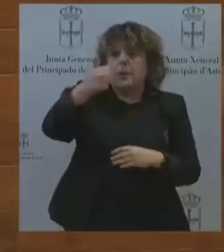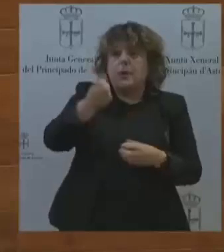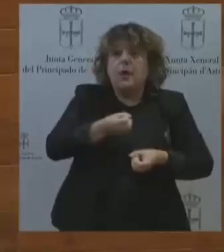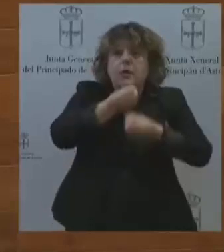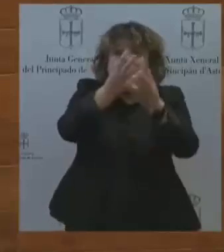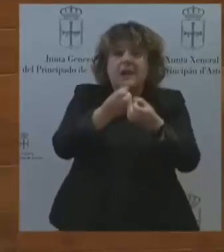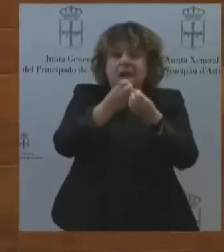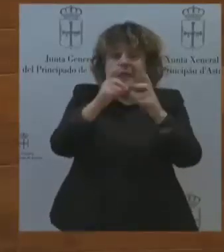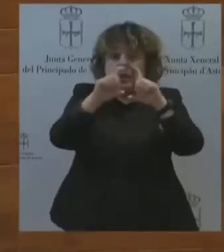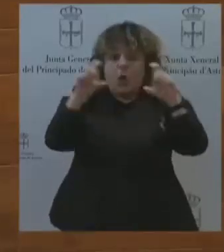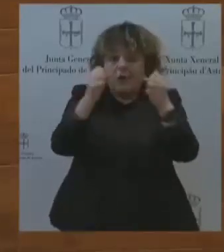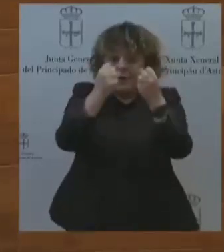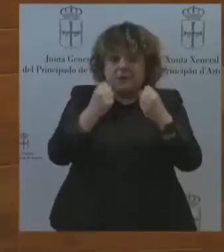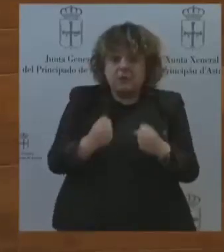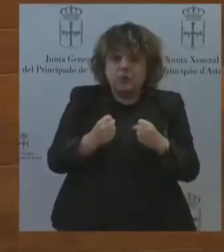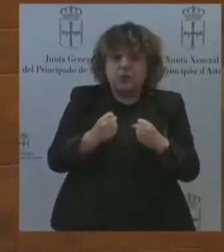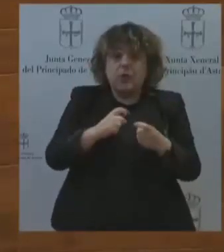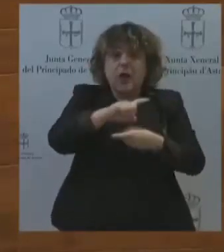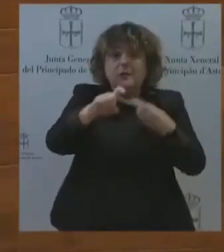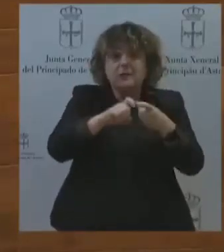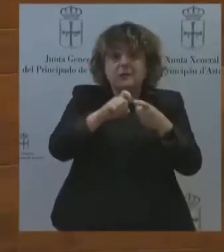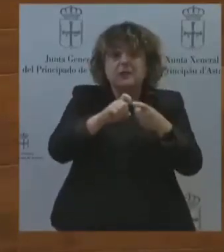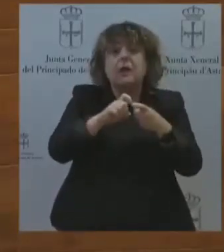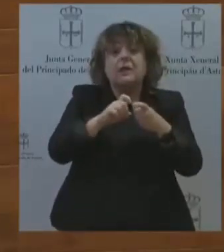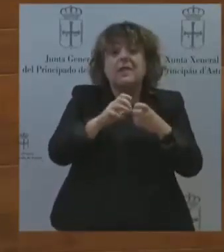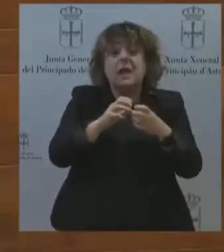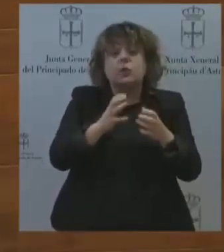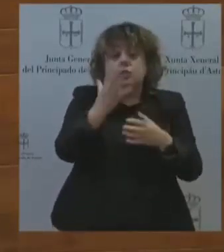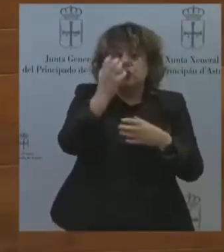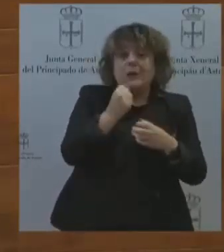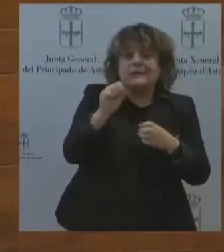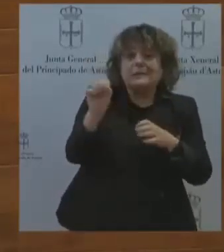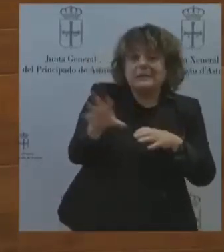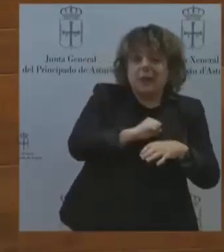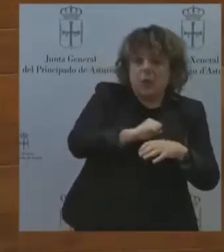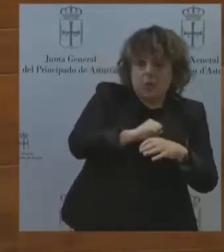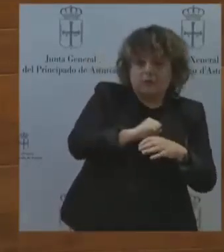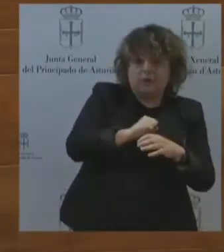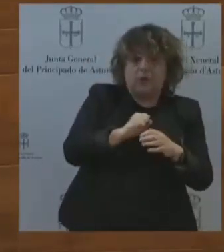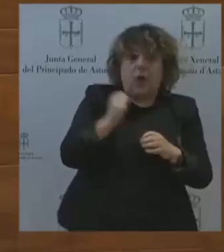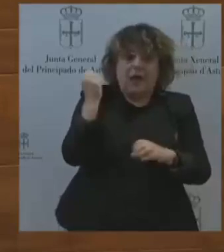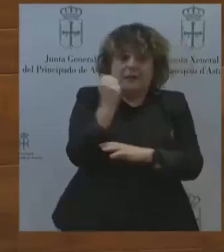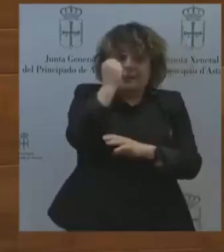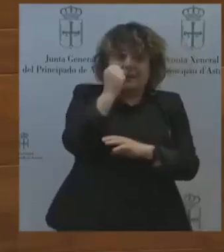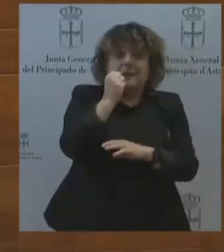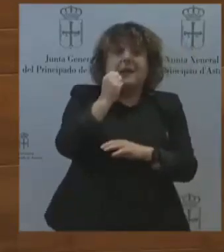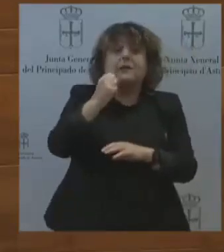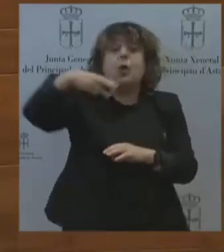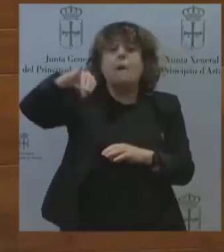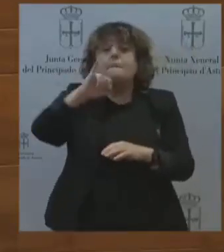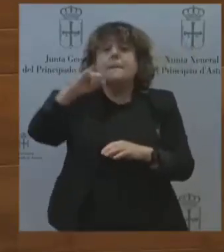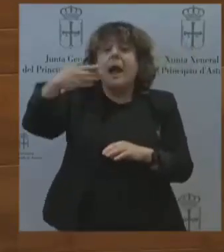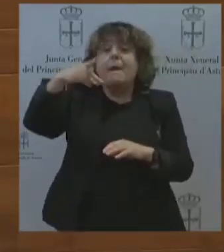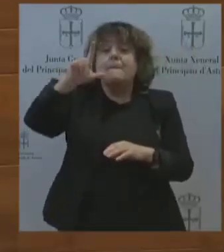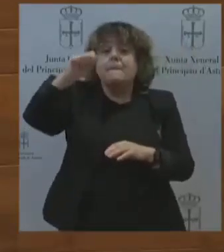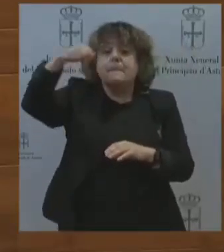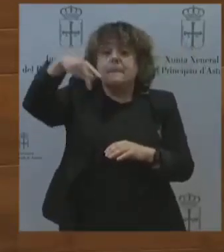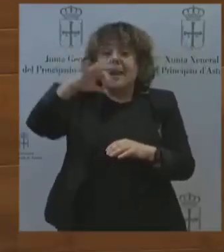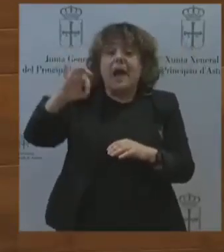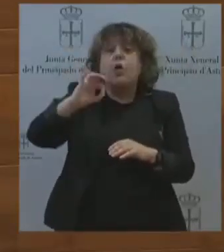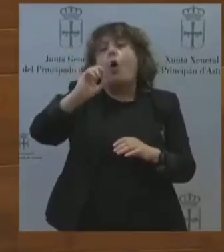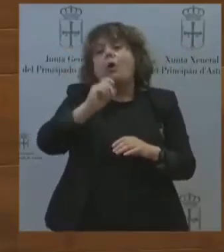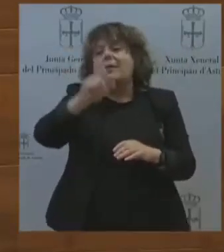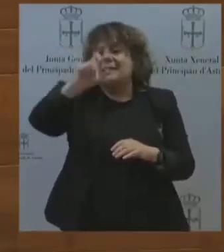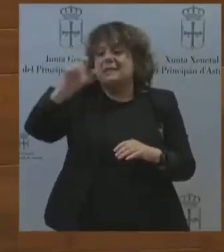secuestro y asesinato de Miguel Ángel Blanco y en recuerdo de las más de 850 víctimas de ETA. Pero la realidad es que las